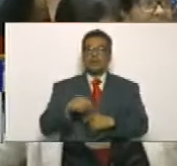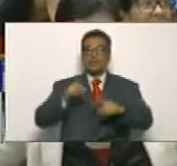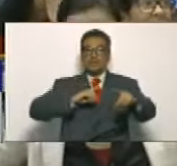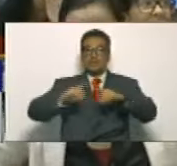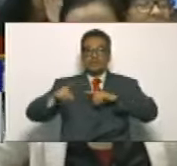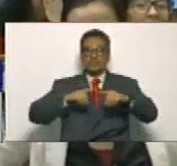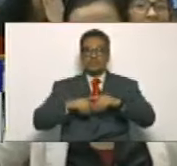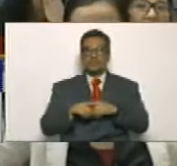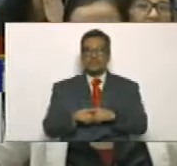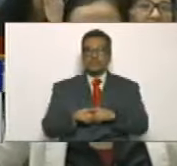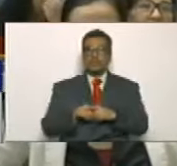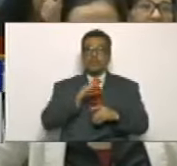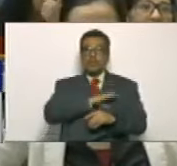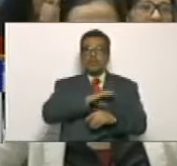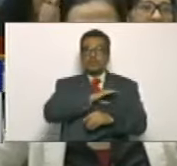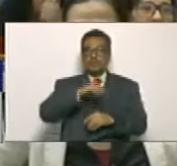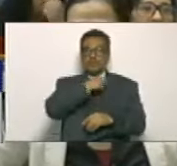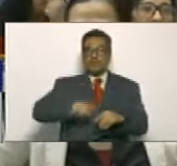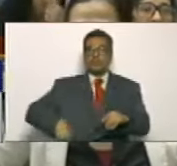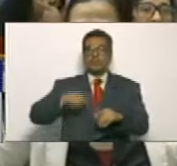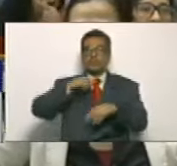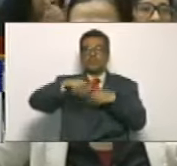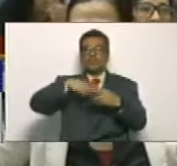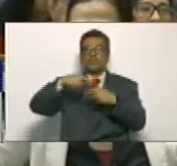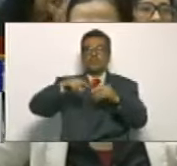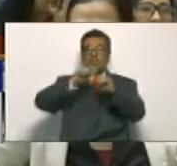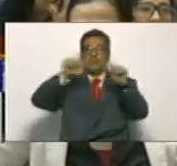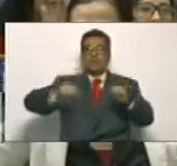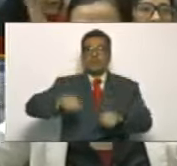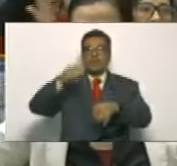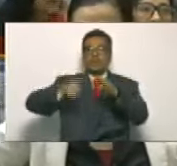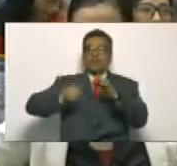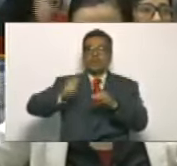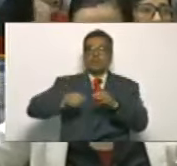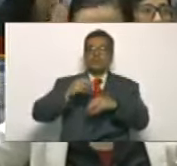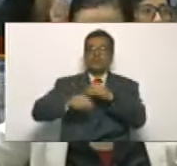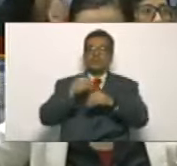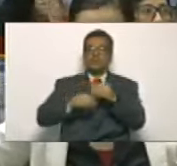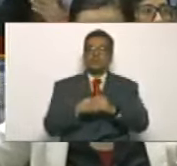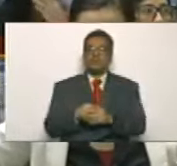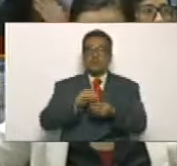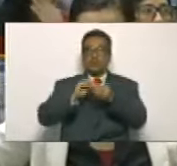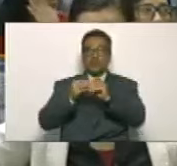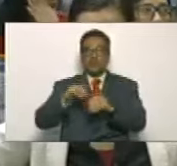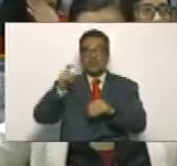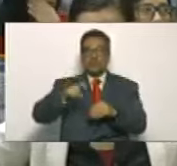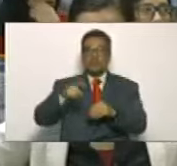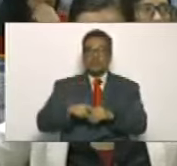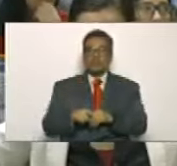dirige la Comisión Presidencial para la Revolución del Sistema de Justicia, hacer los ajustes